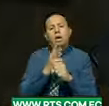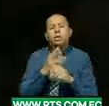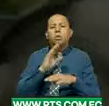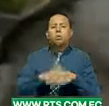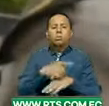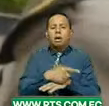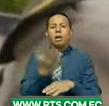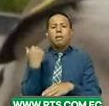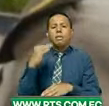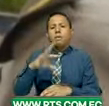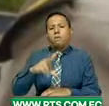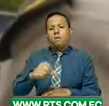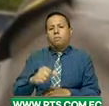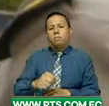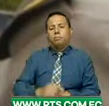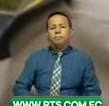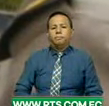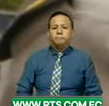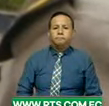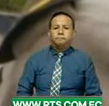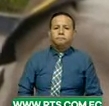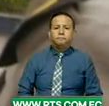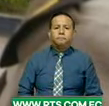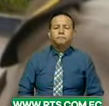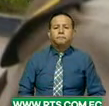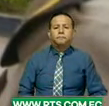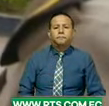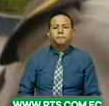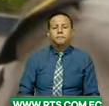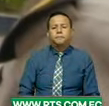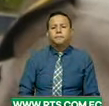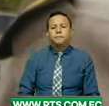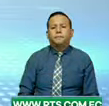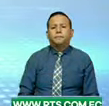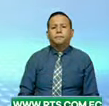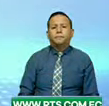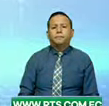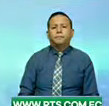robo. Informó José Morales.